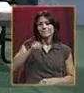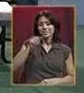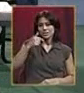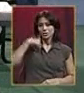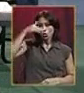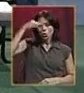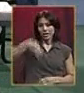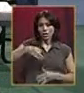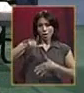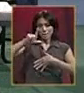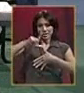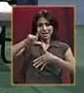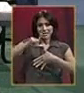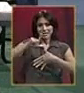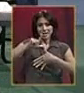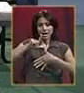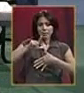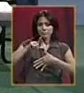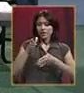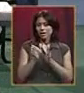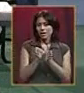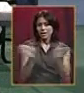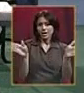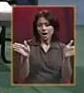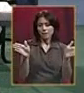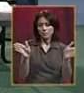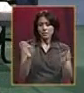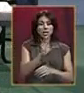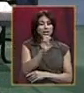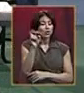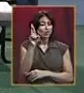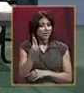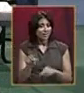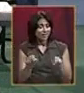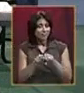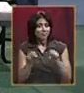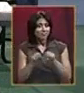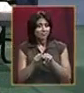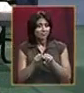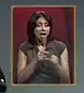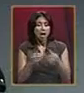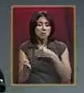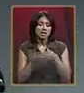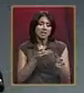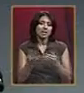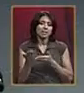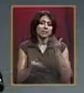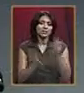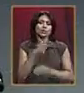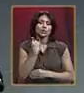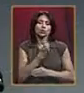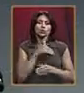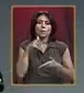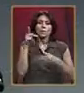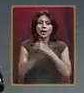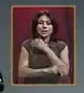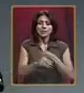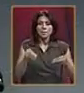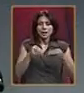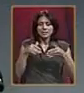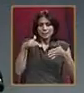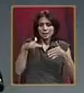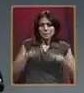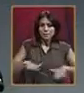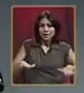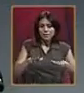en general, y bueno, y Costa Rica no escapa a eso, aunque tal vez somos un país un poco más pragmático, pero no escapamos a una